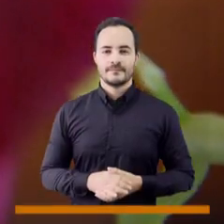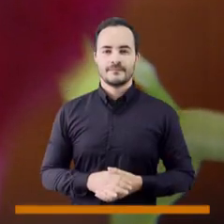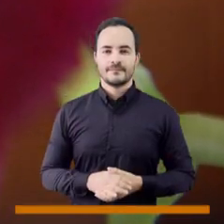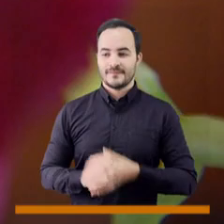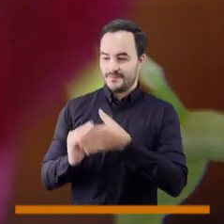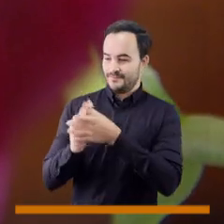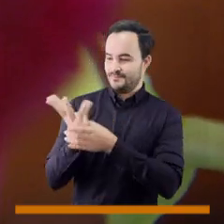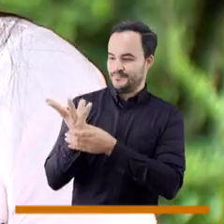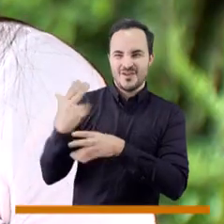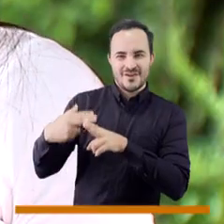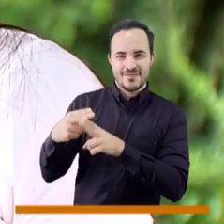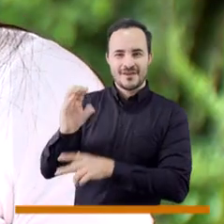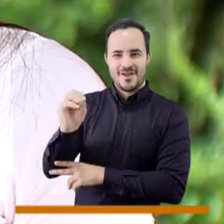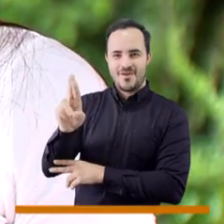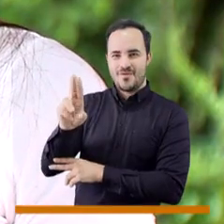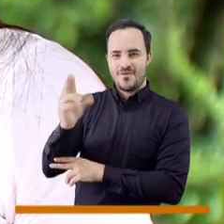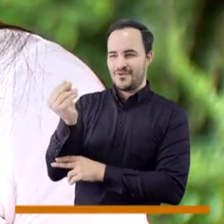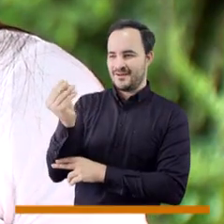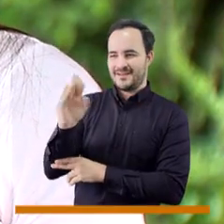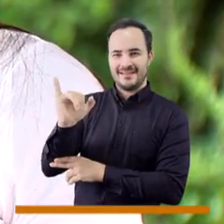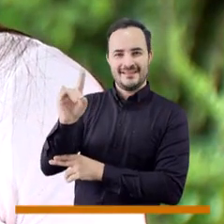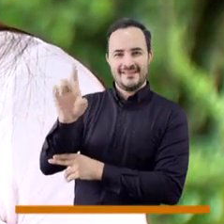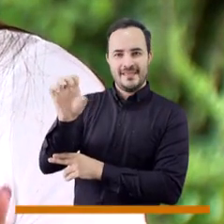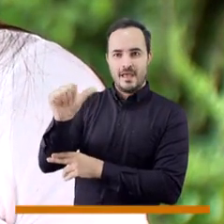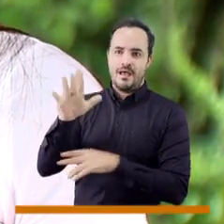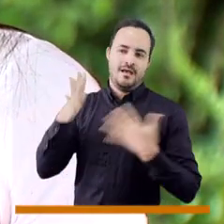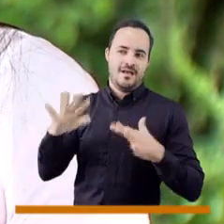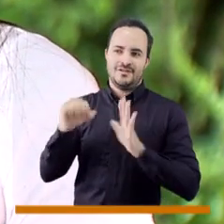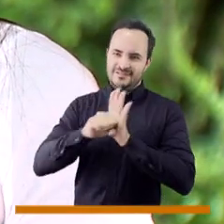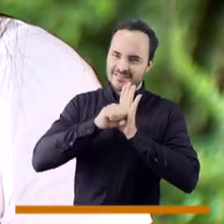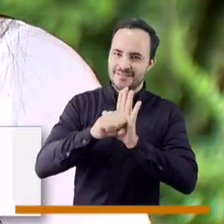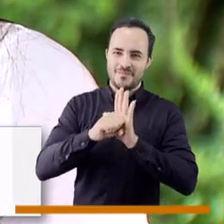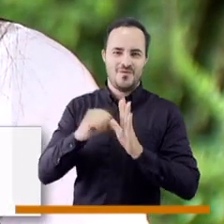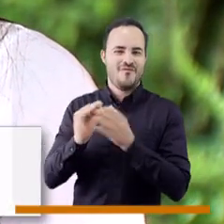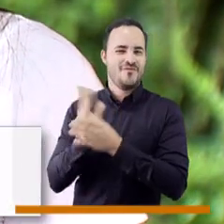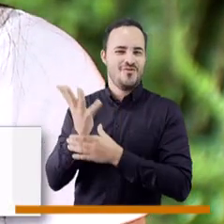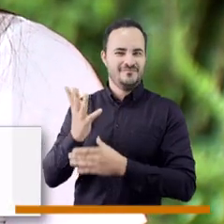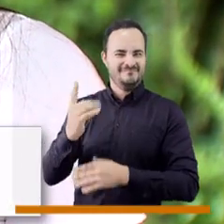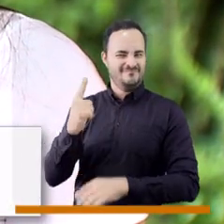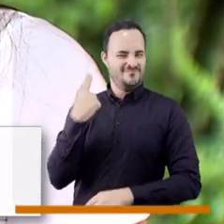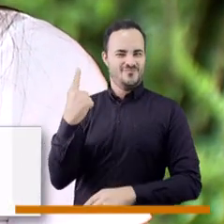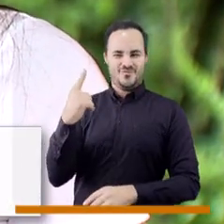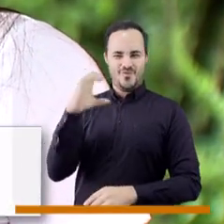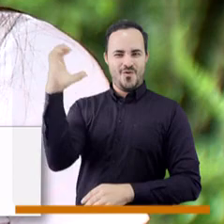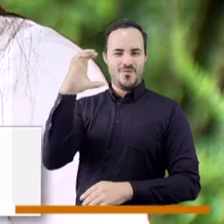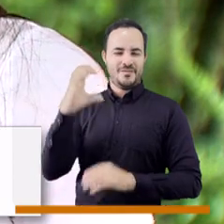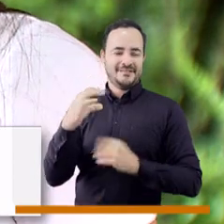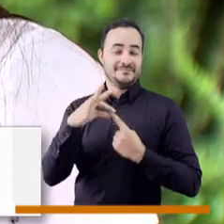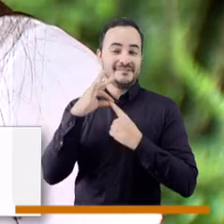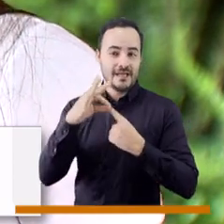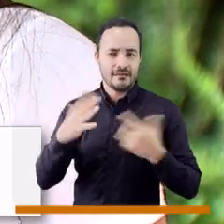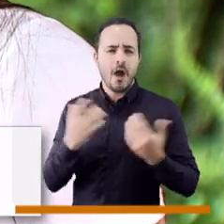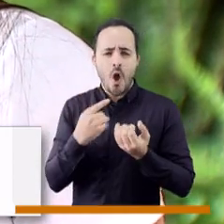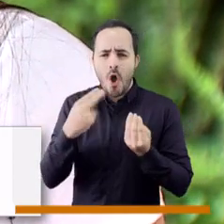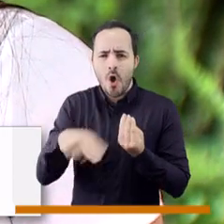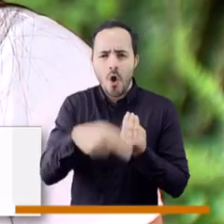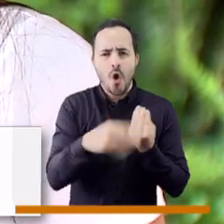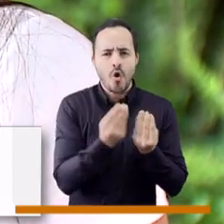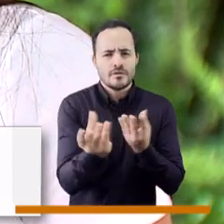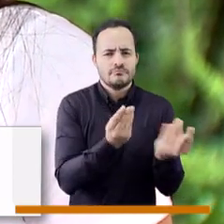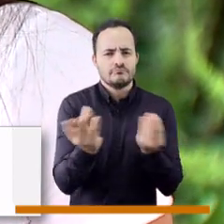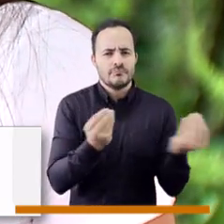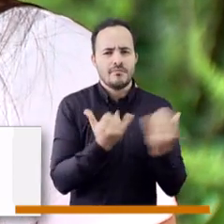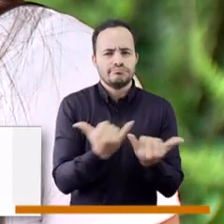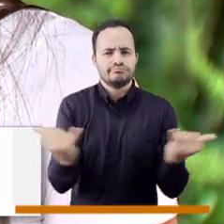La orquídea es la flor nacional de Colombia y hay miles de especies. Aún hoy se siguen descubriendo muchas más, pero para